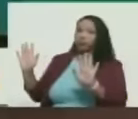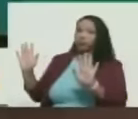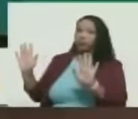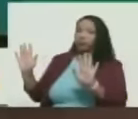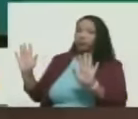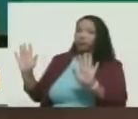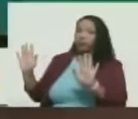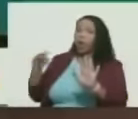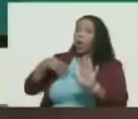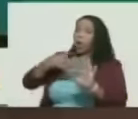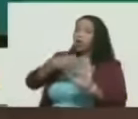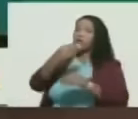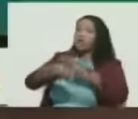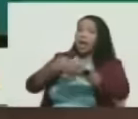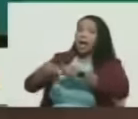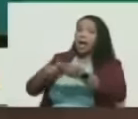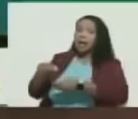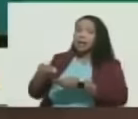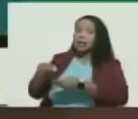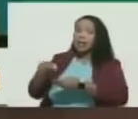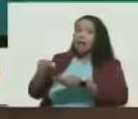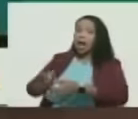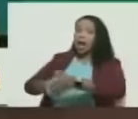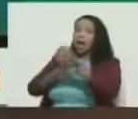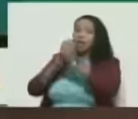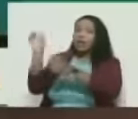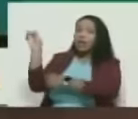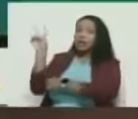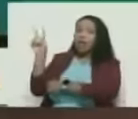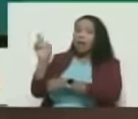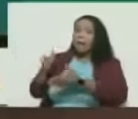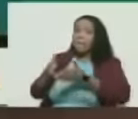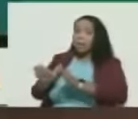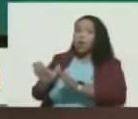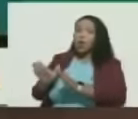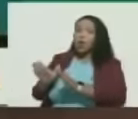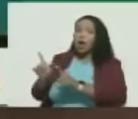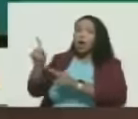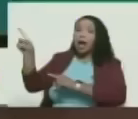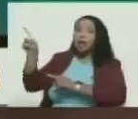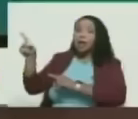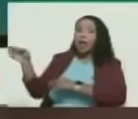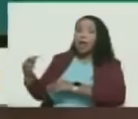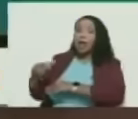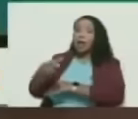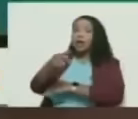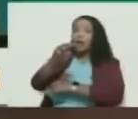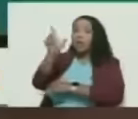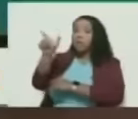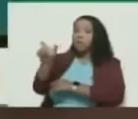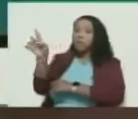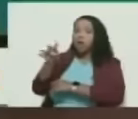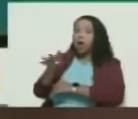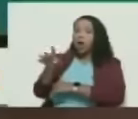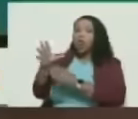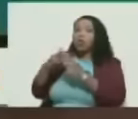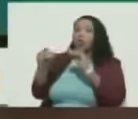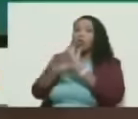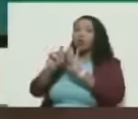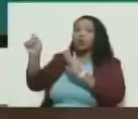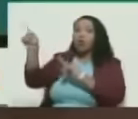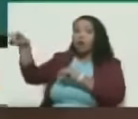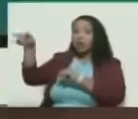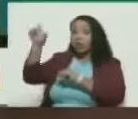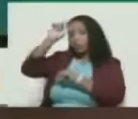se crea la Capitanía General de Venezuela, nace en la frontera del río Esequibo. Todas las constituciones de la independencia han